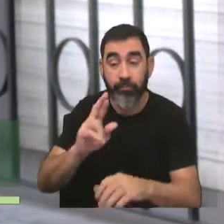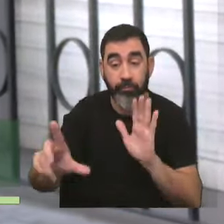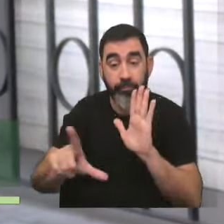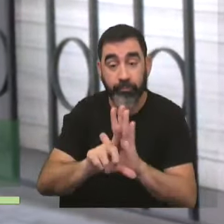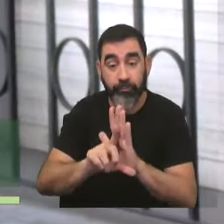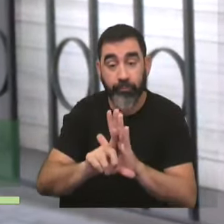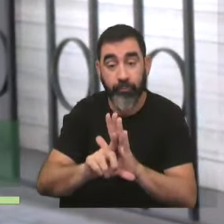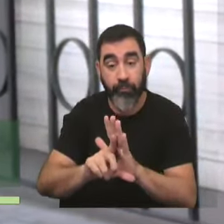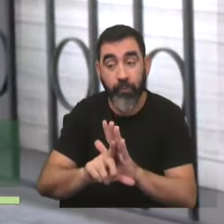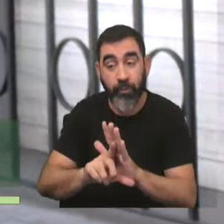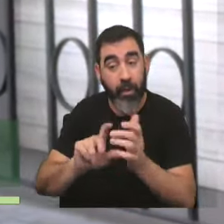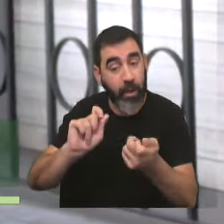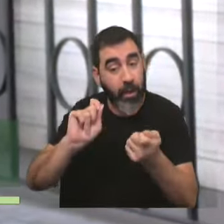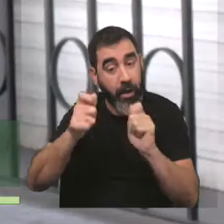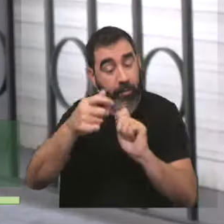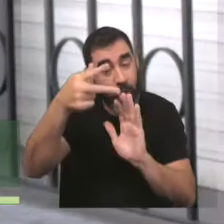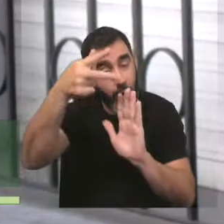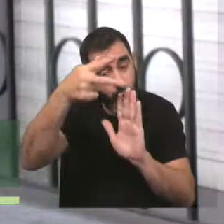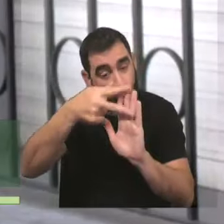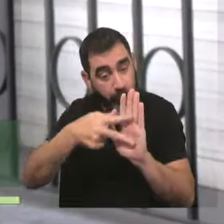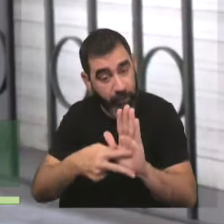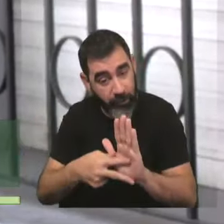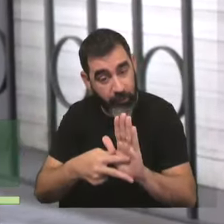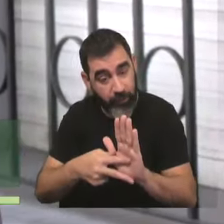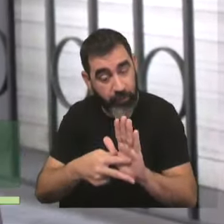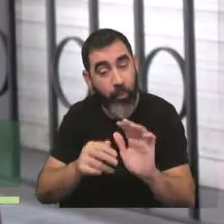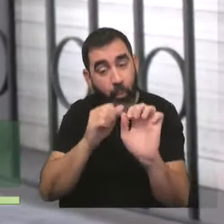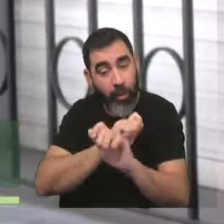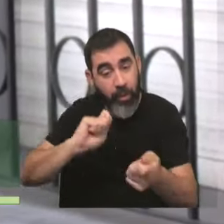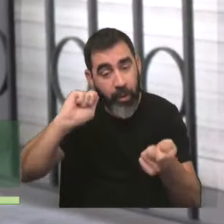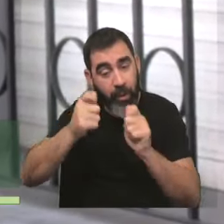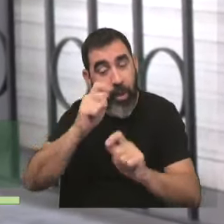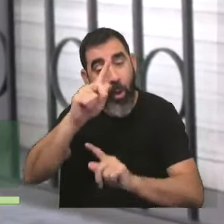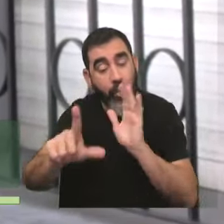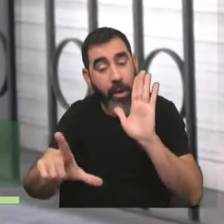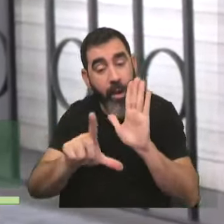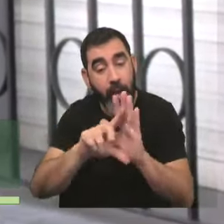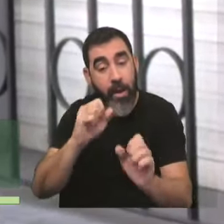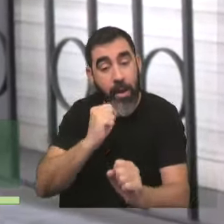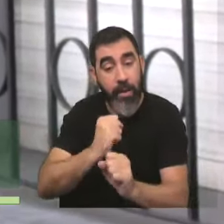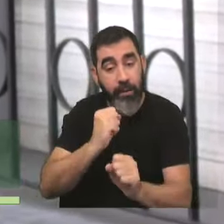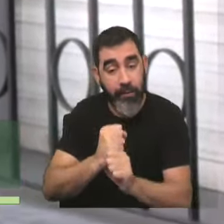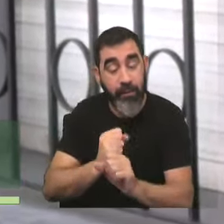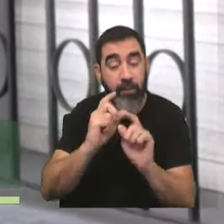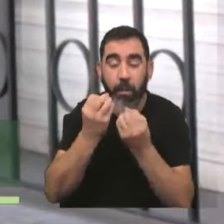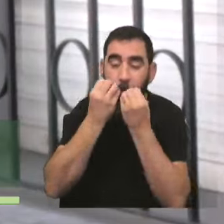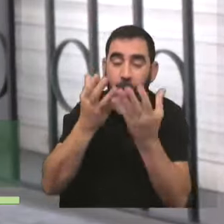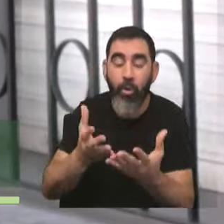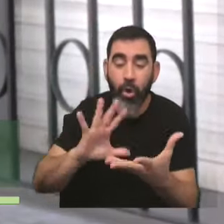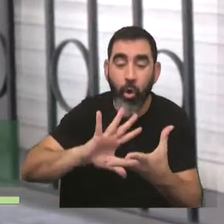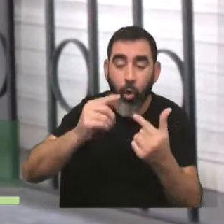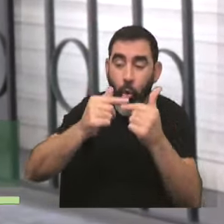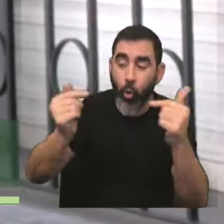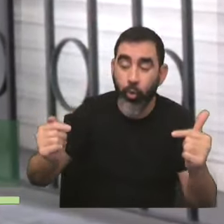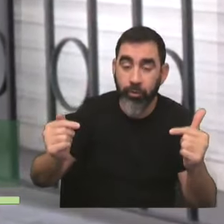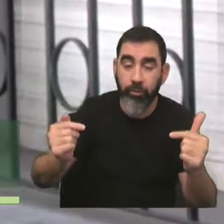no es mágica permitió modificar las normativas permitió modificar algunas leyes laborales Y eso permitió tener mejores herramientas para